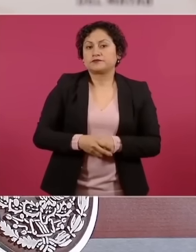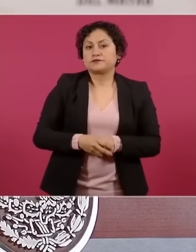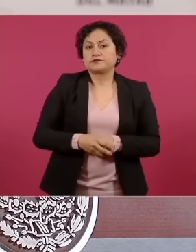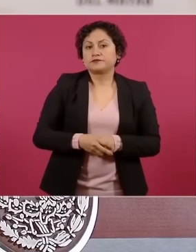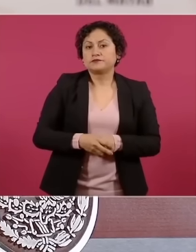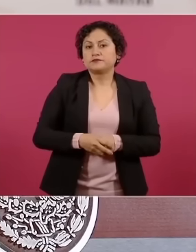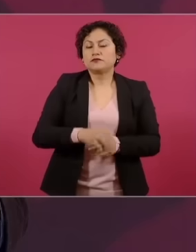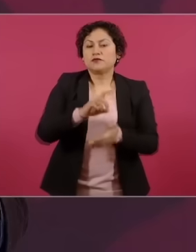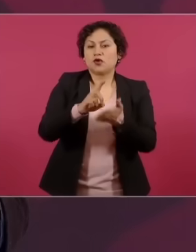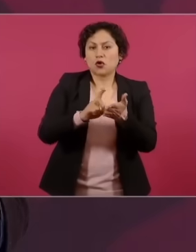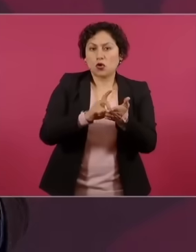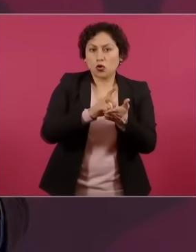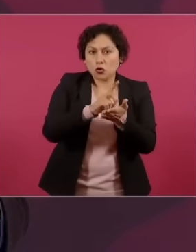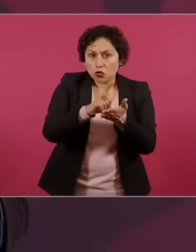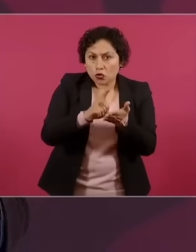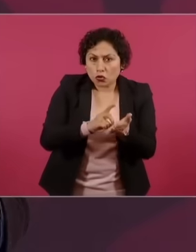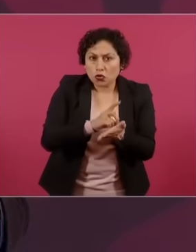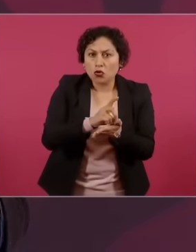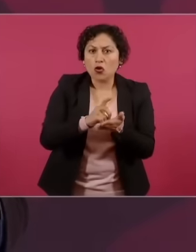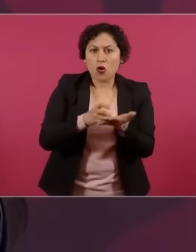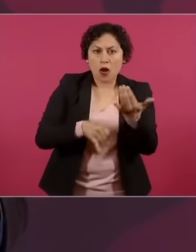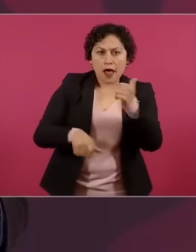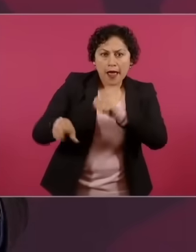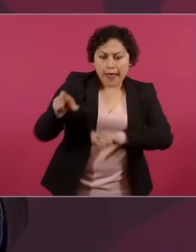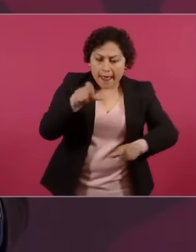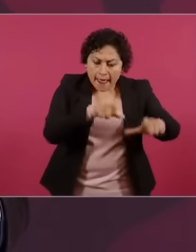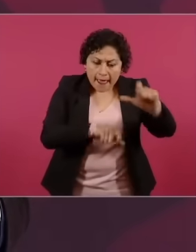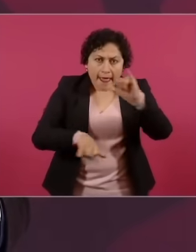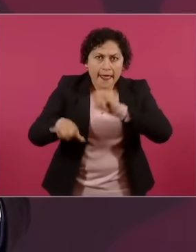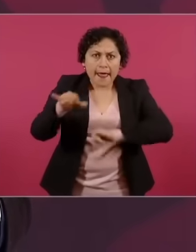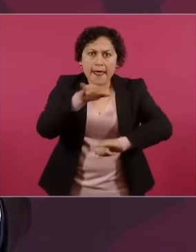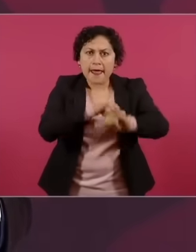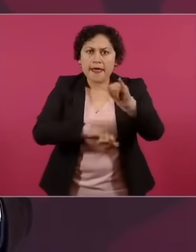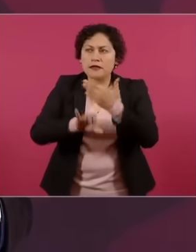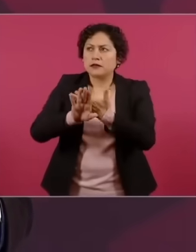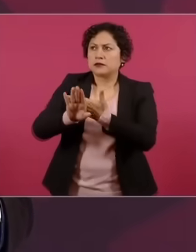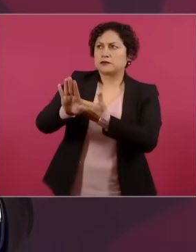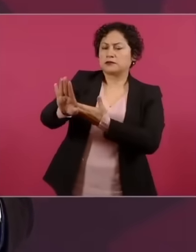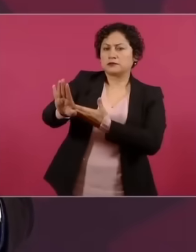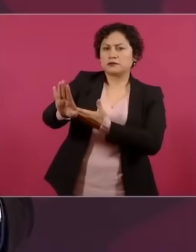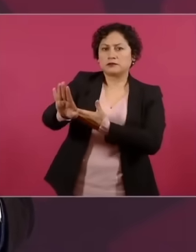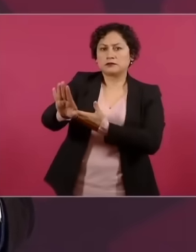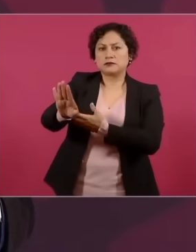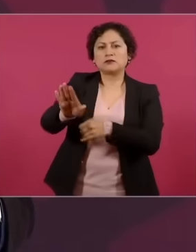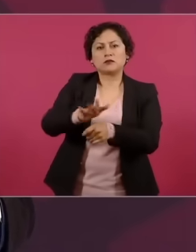precursores químicos, ¿sí?, y lo hacemos por cuestiones humanitarias,